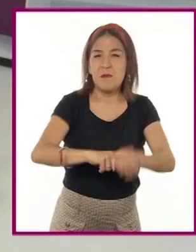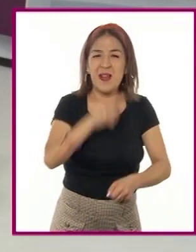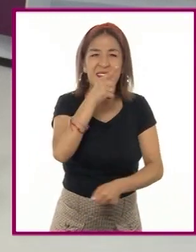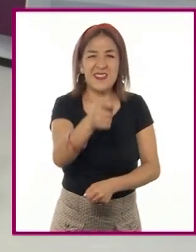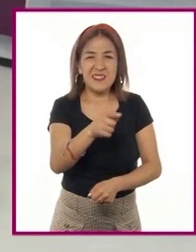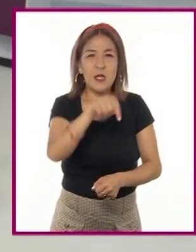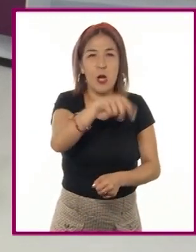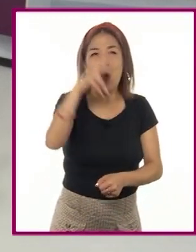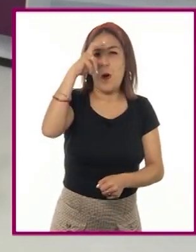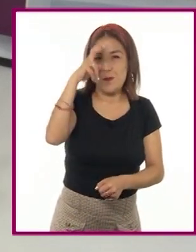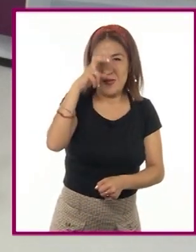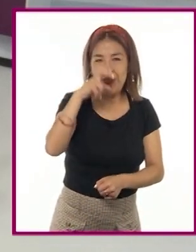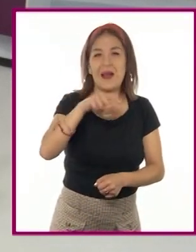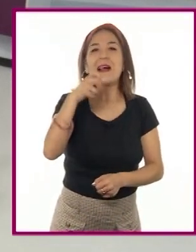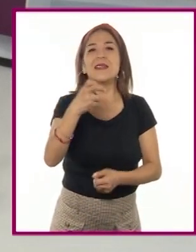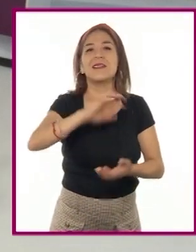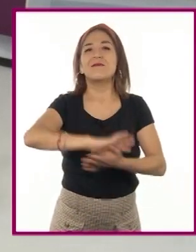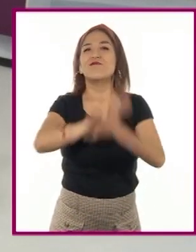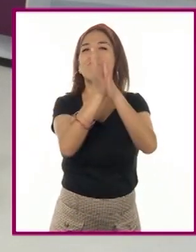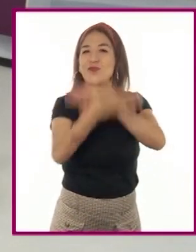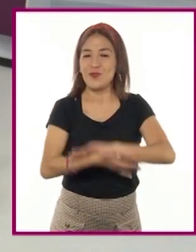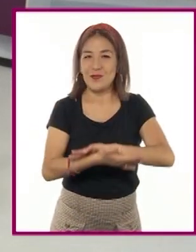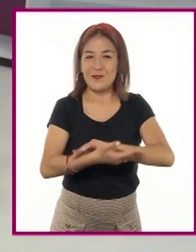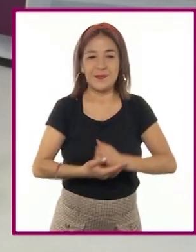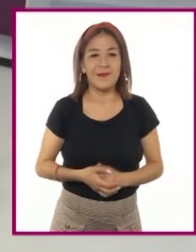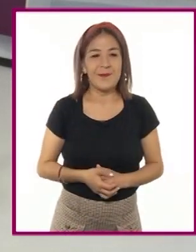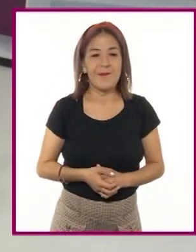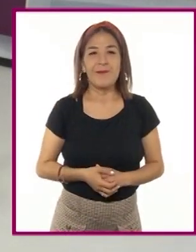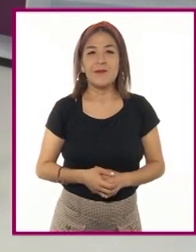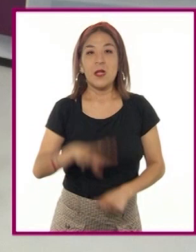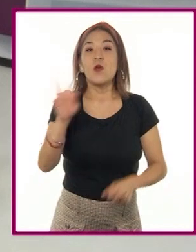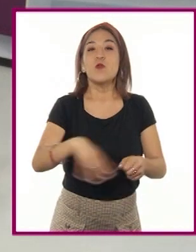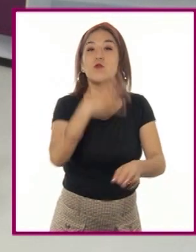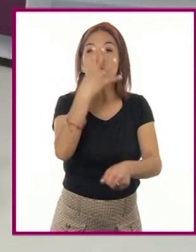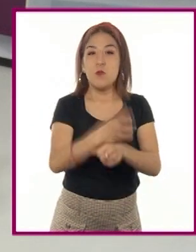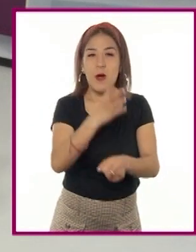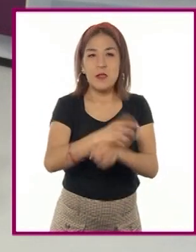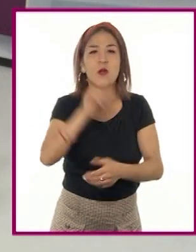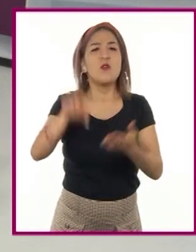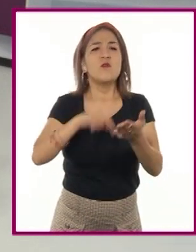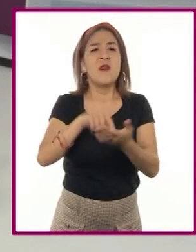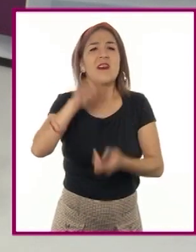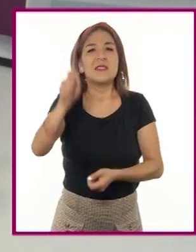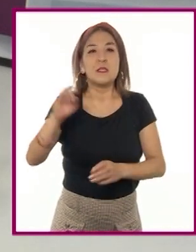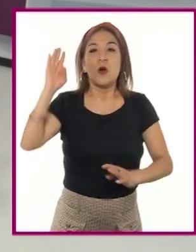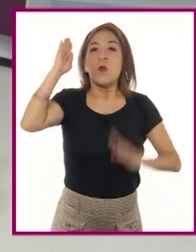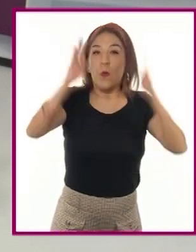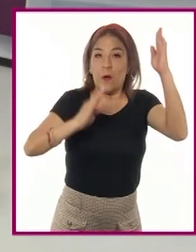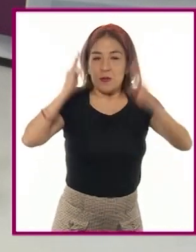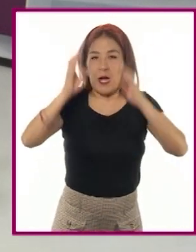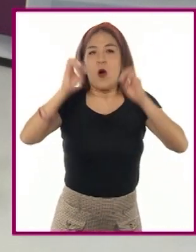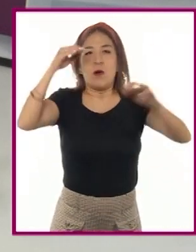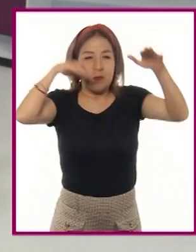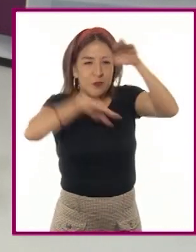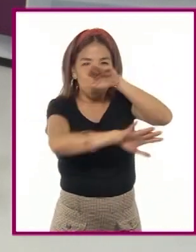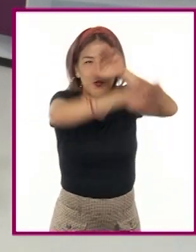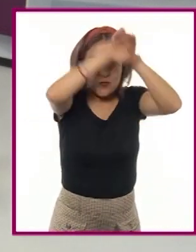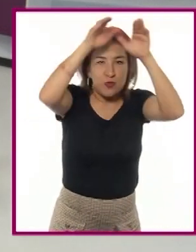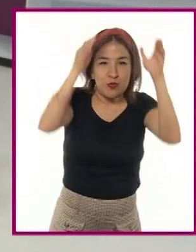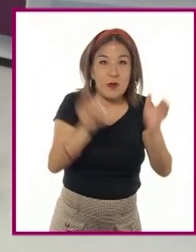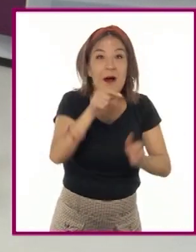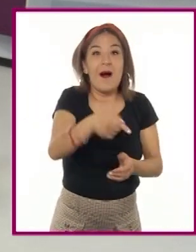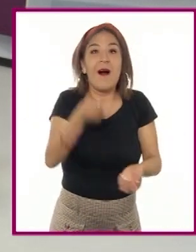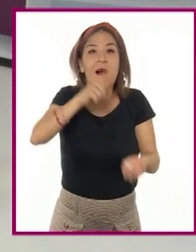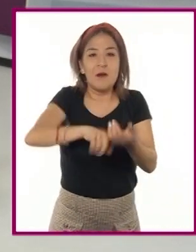Quetzalcóatl. Cuarto, se involucran sitios como la montaña o caverna, signo de